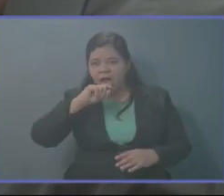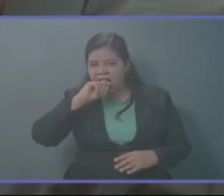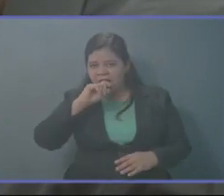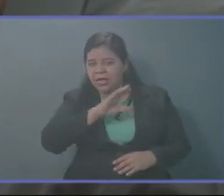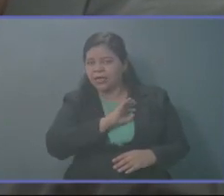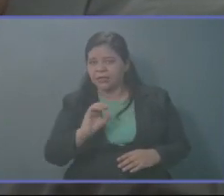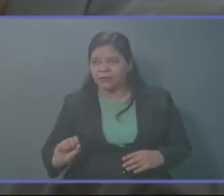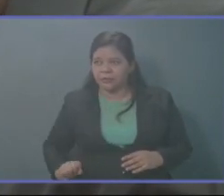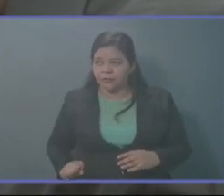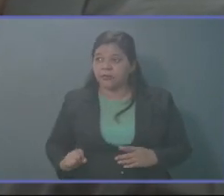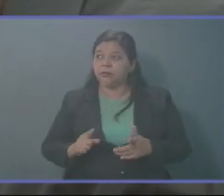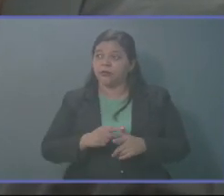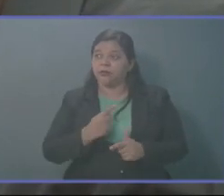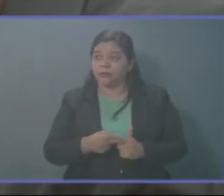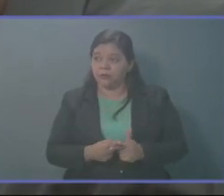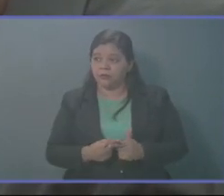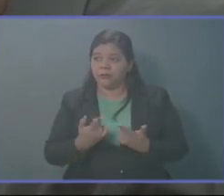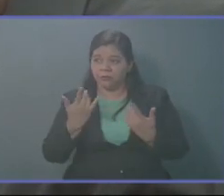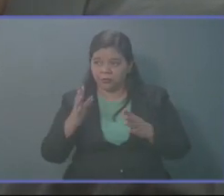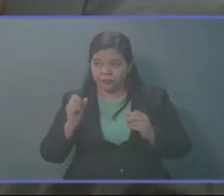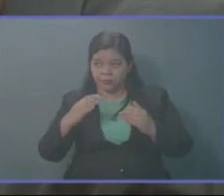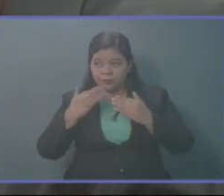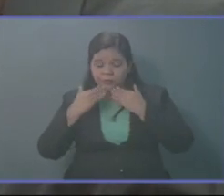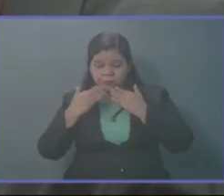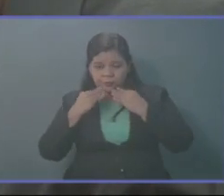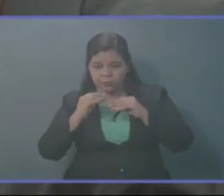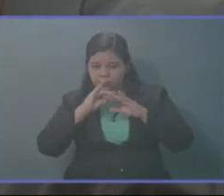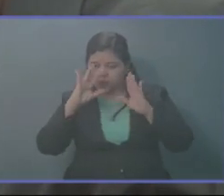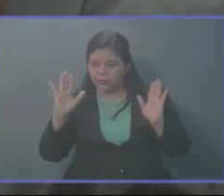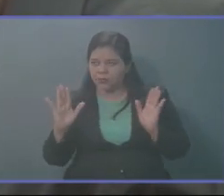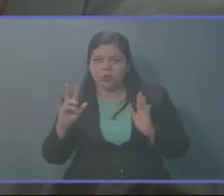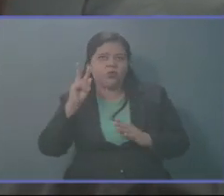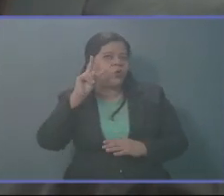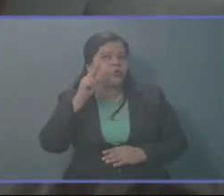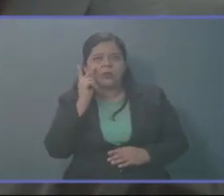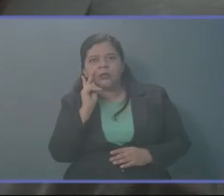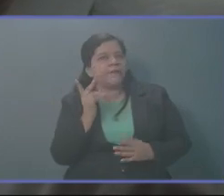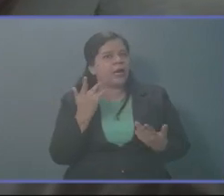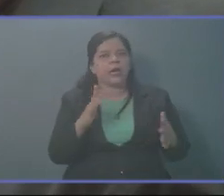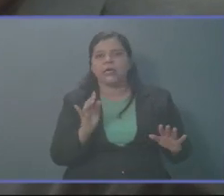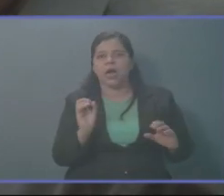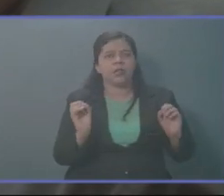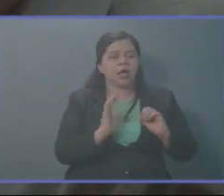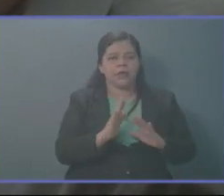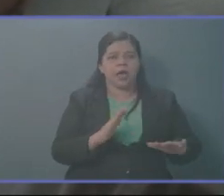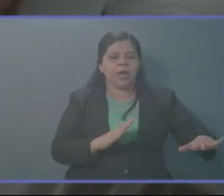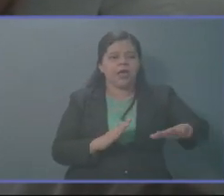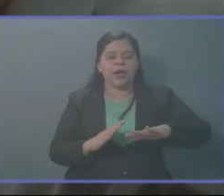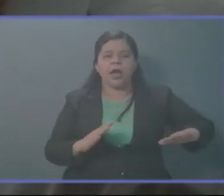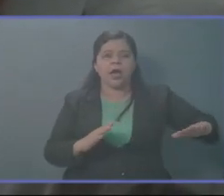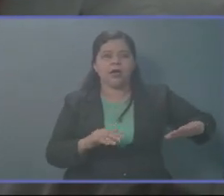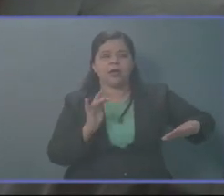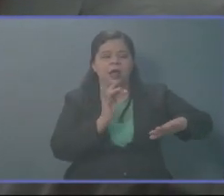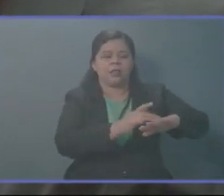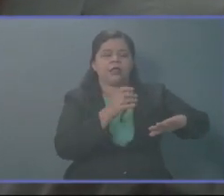Salvador. Vea, es para aclaración, porque tampoco es que ya no están, digamos, tomando recursos